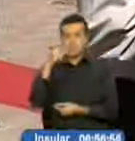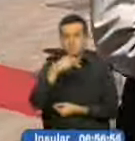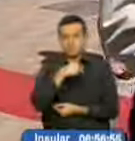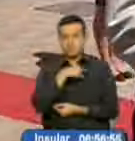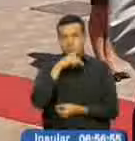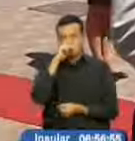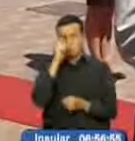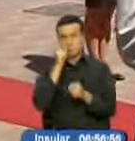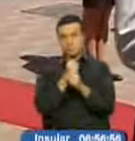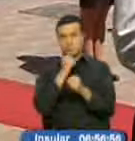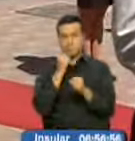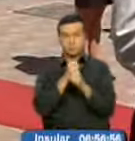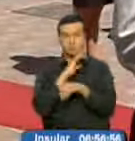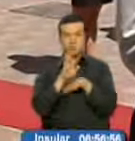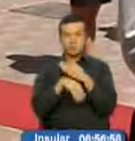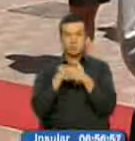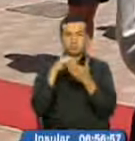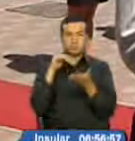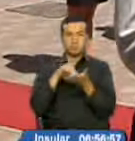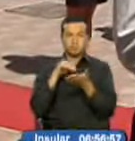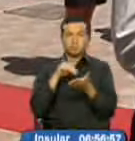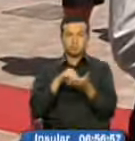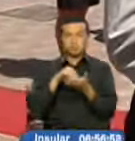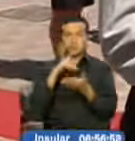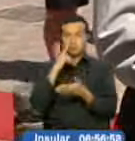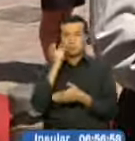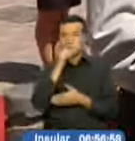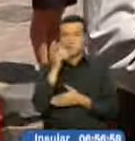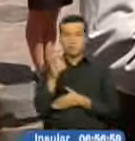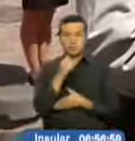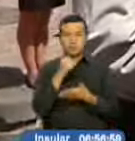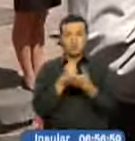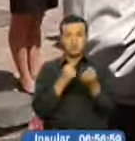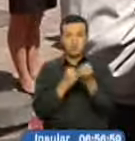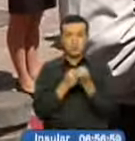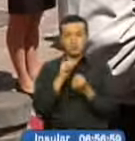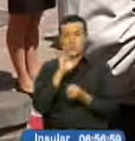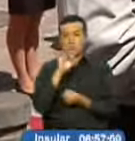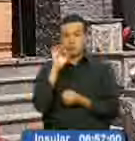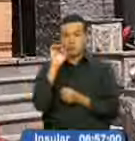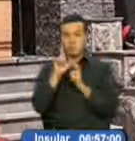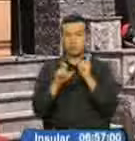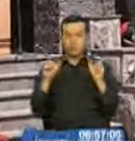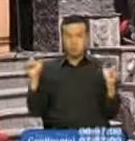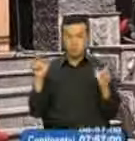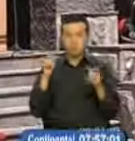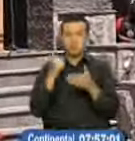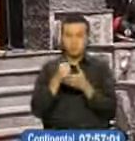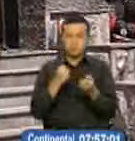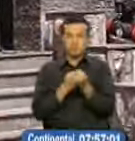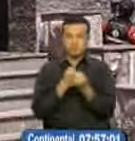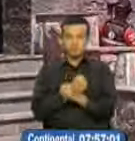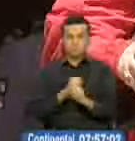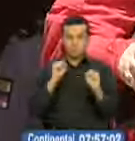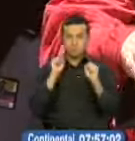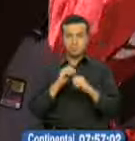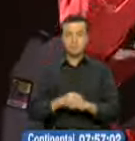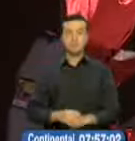al trabajo que desarrollaron los miembros de la Casaca Roja, que rescataron a 99 personas con vida.